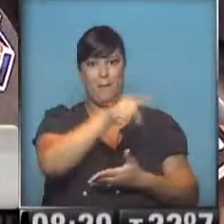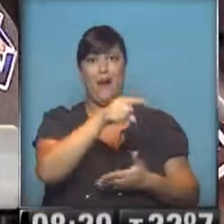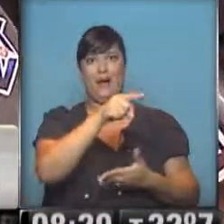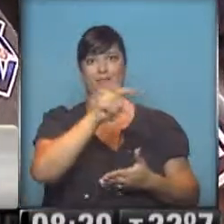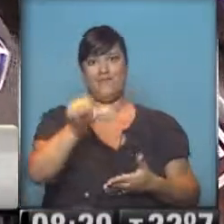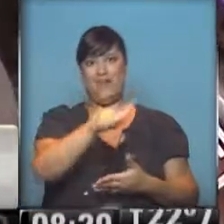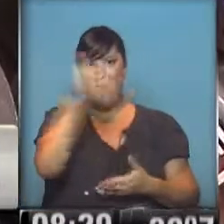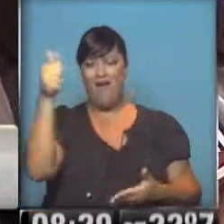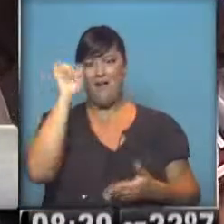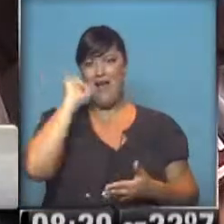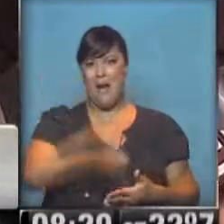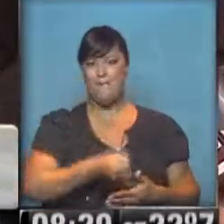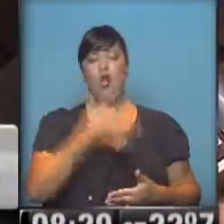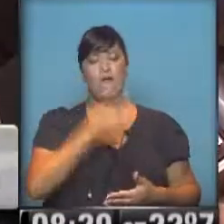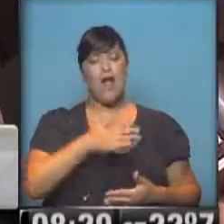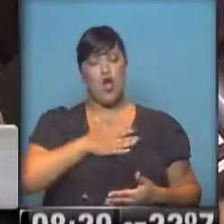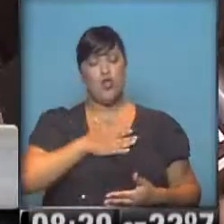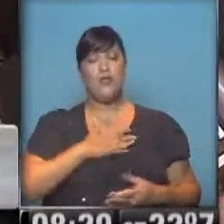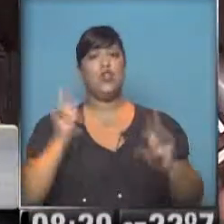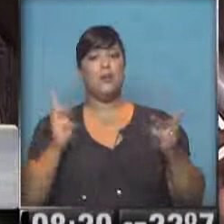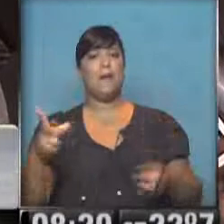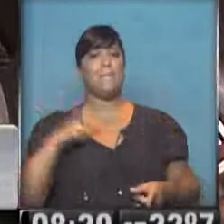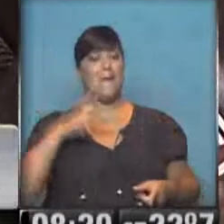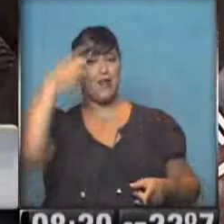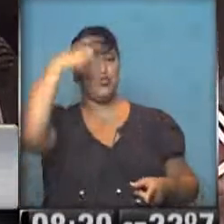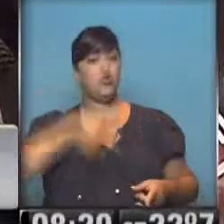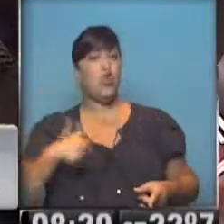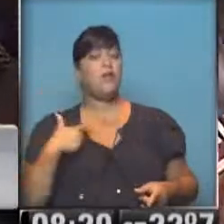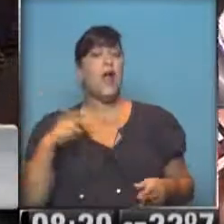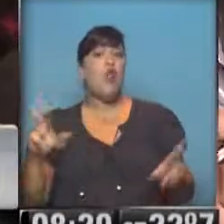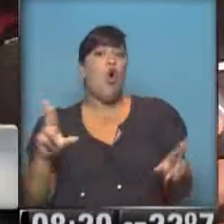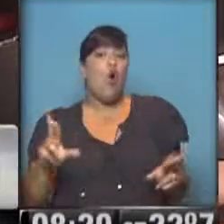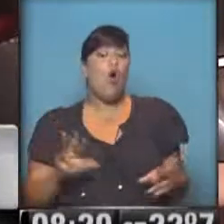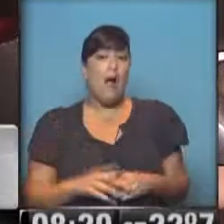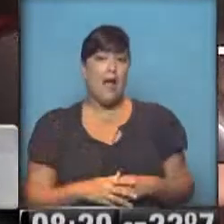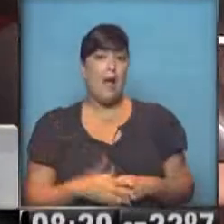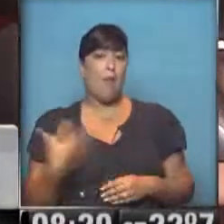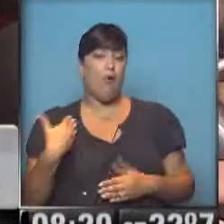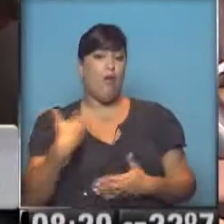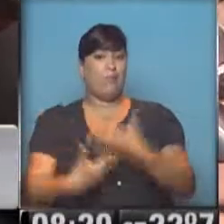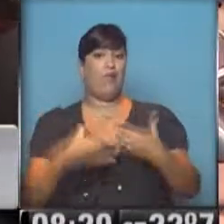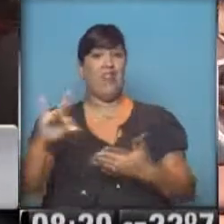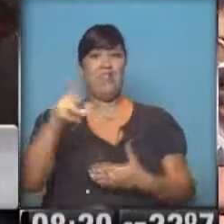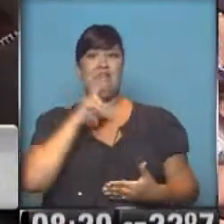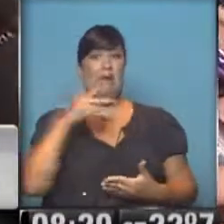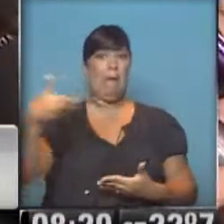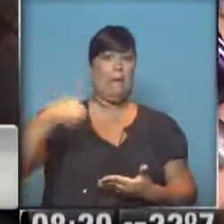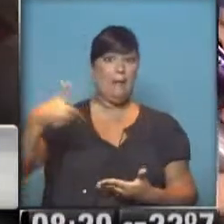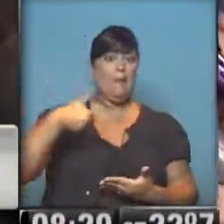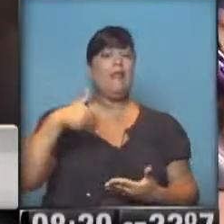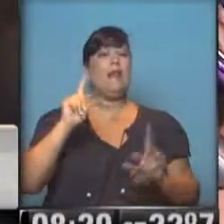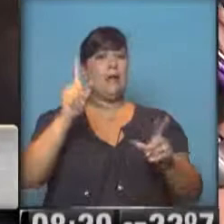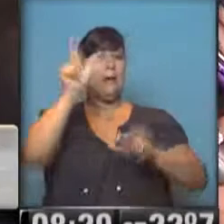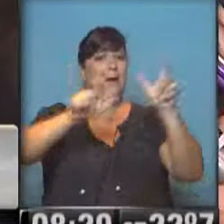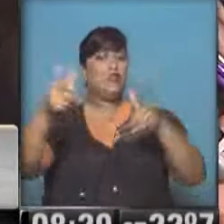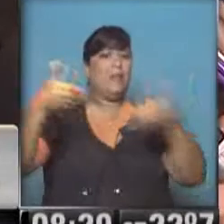verdad que contento. Después en lo personal también, espero estar cumpliendo las expectativas del técnico, de mis compañeros, de la gente, así